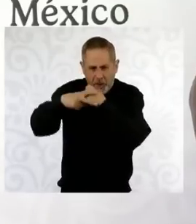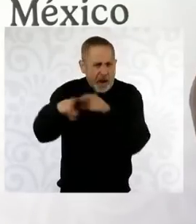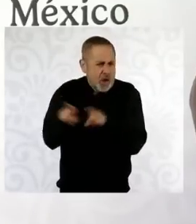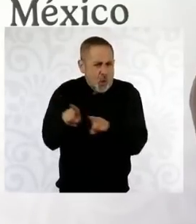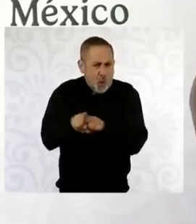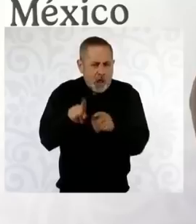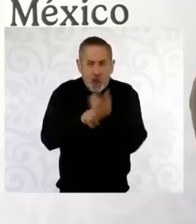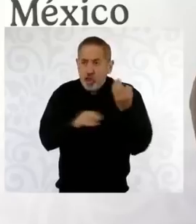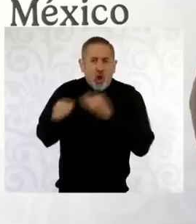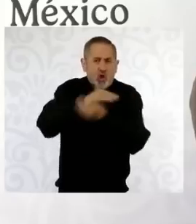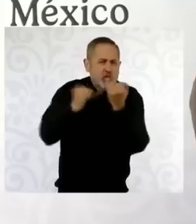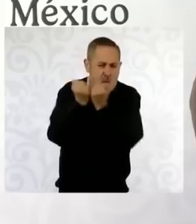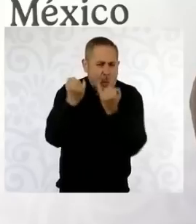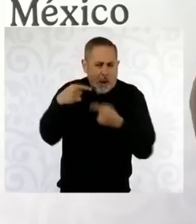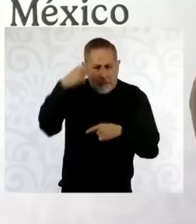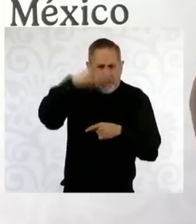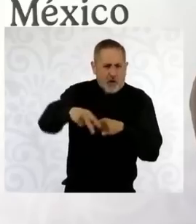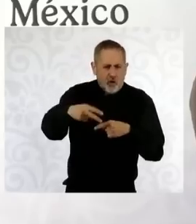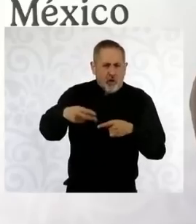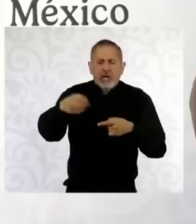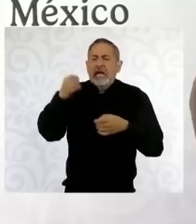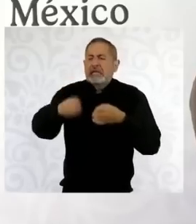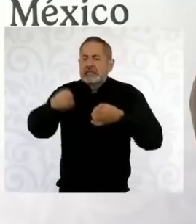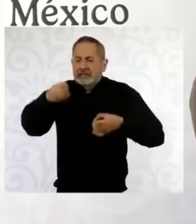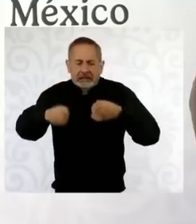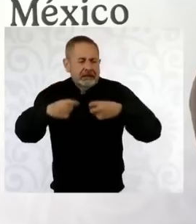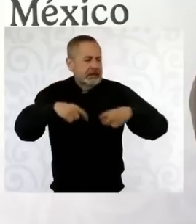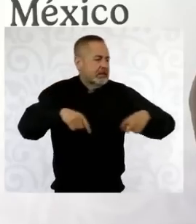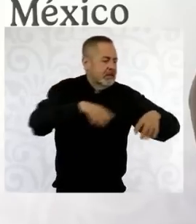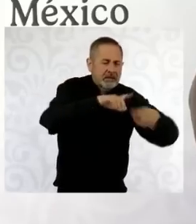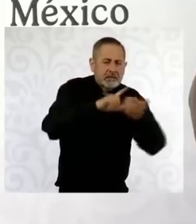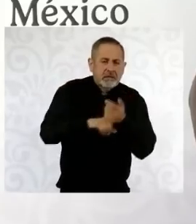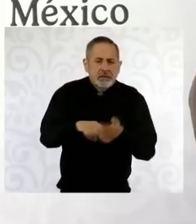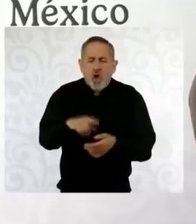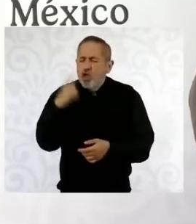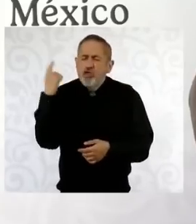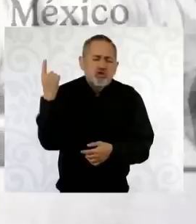no todos, pero tener la mayoría.